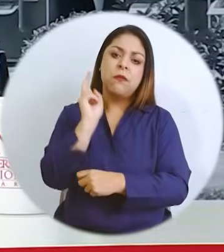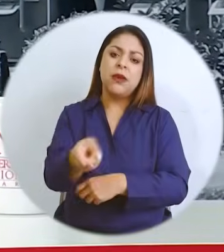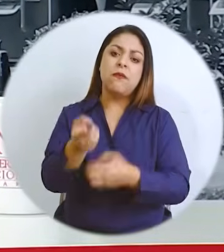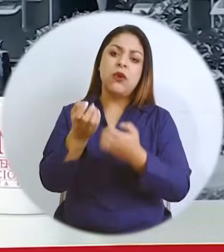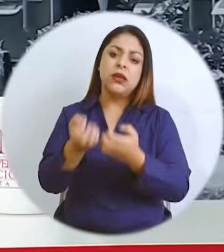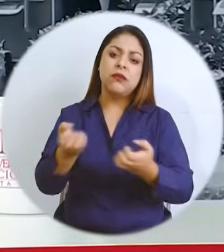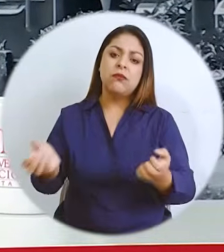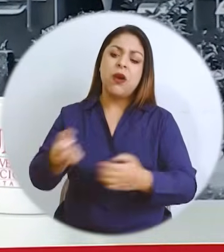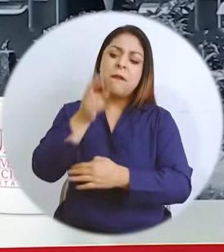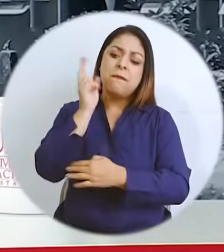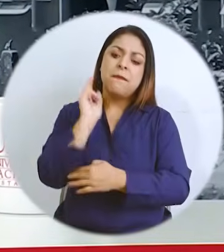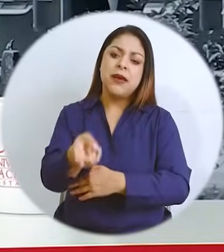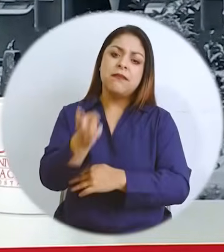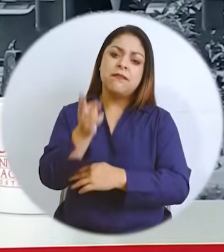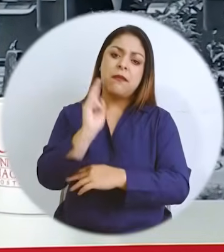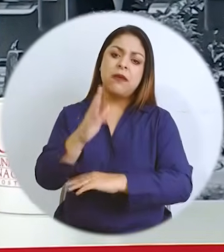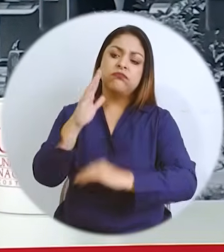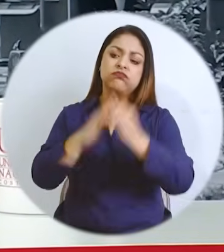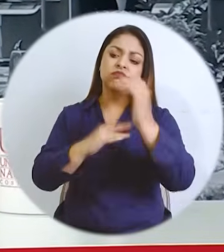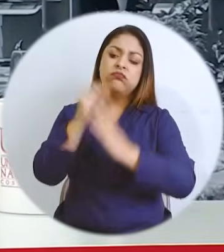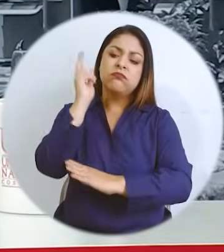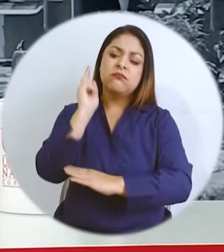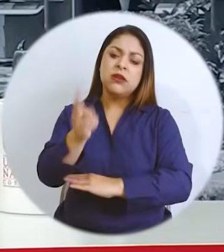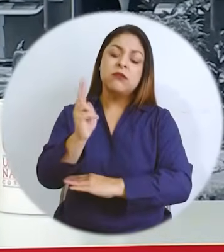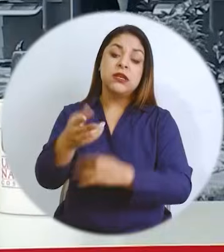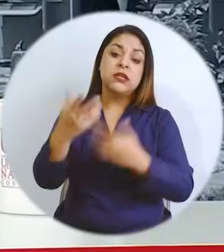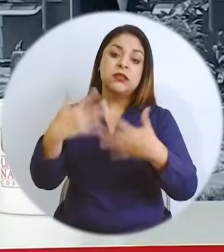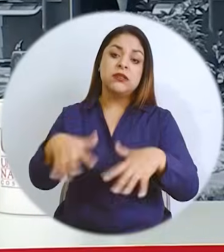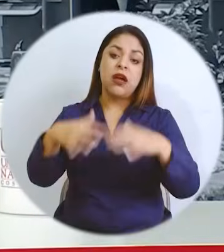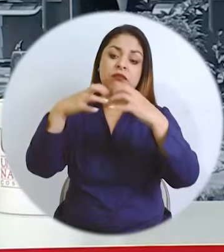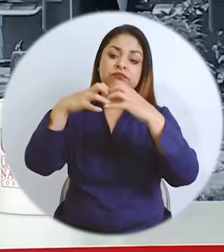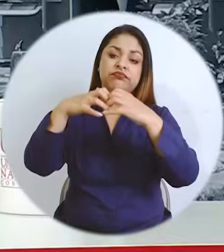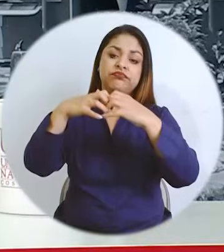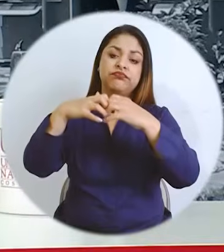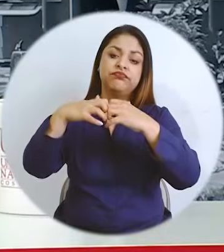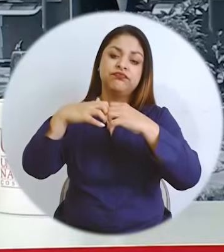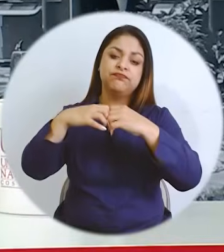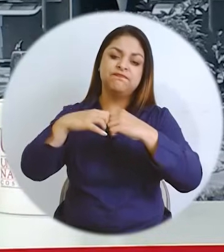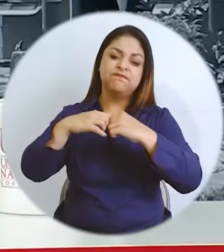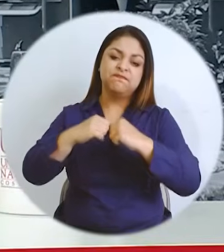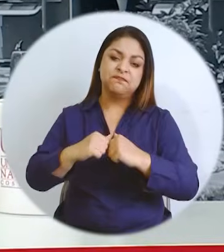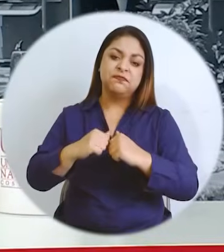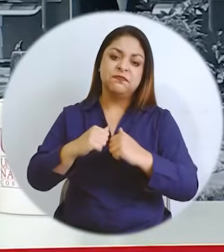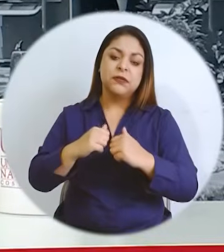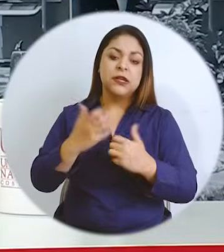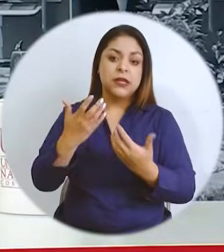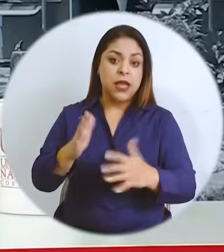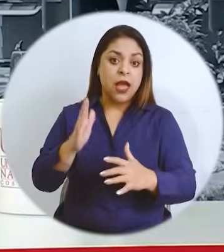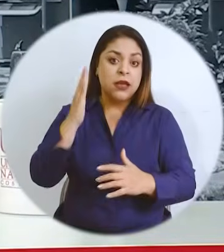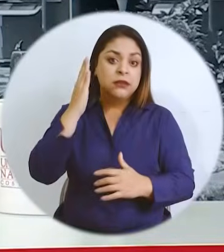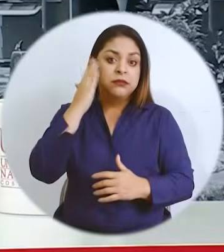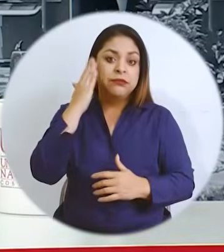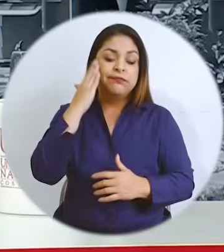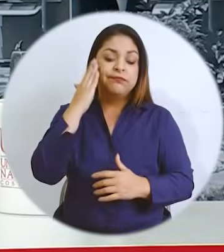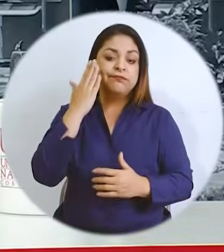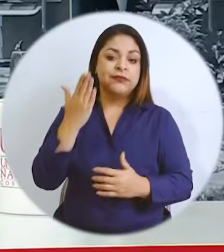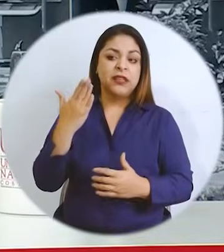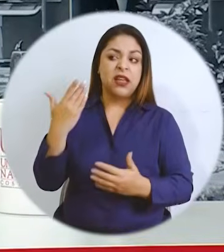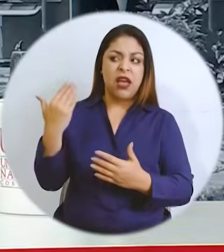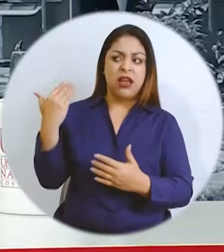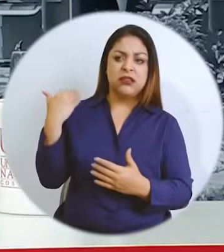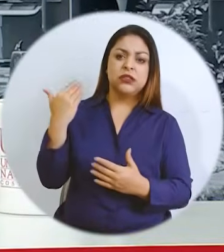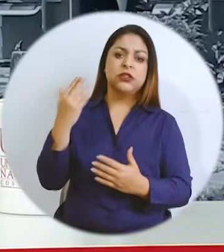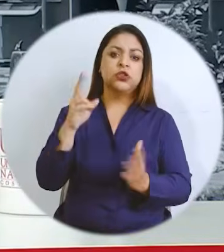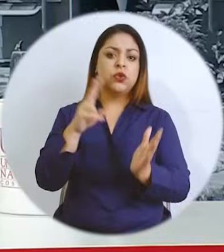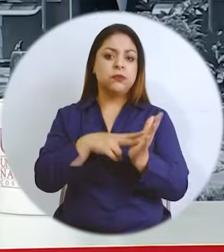con la misma infraestructura, y todo eso se ha ido deteriorando. Y si sabemos, ¿verdad?, que hasta